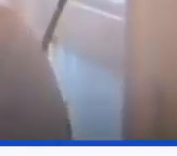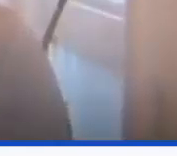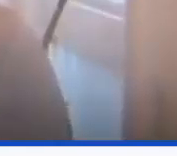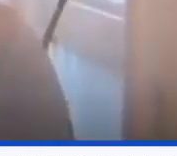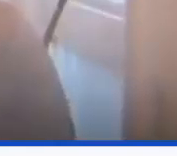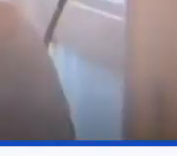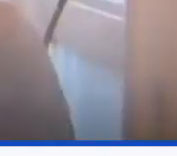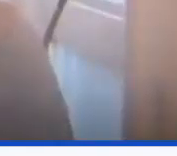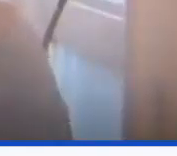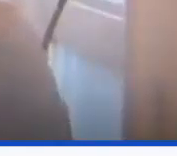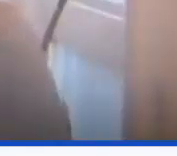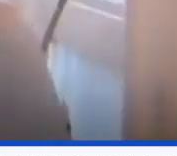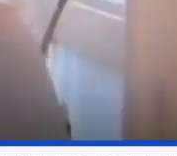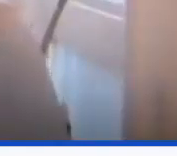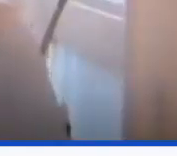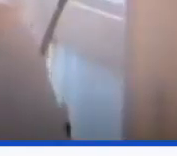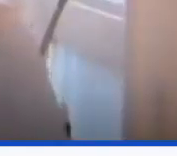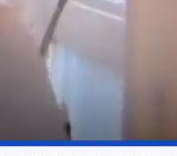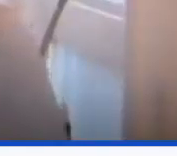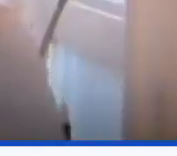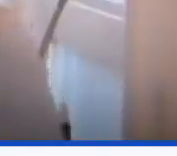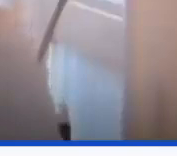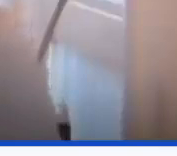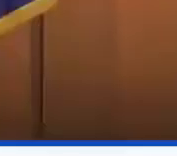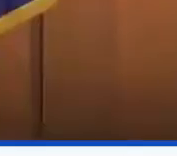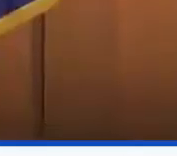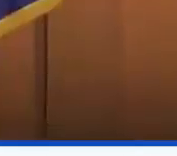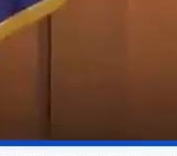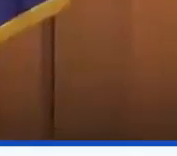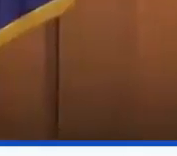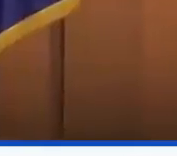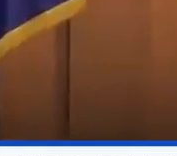representamos una carga, no somos un mal que Estados Unidos tiene que tener.